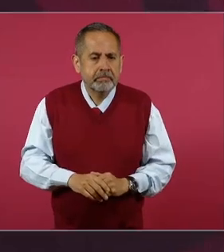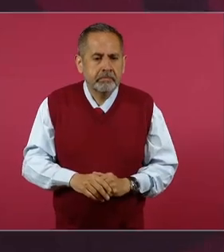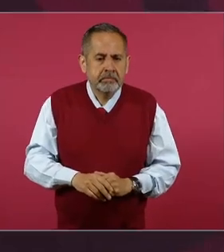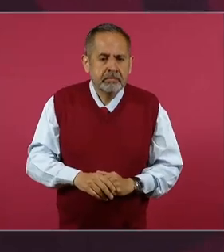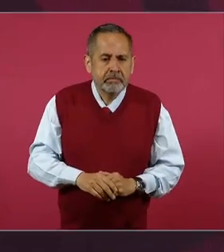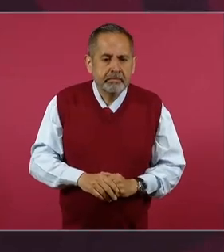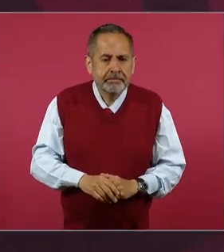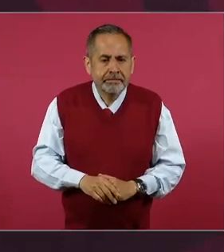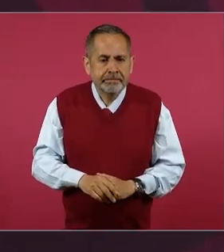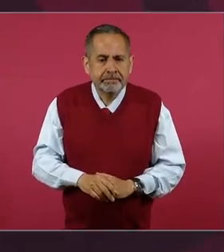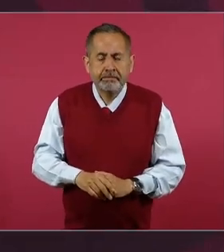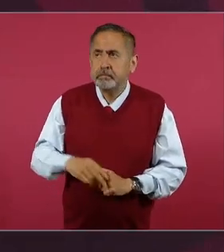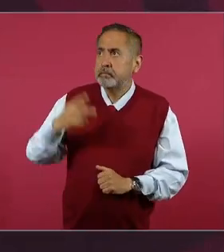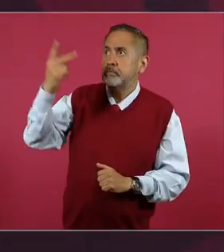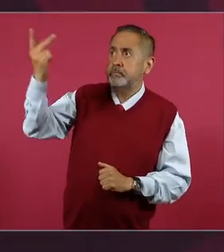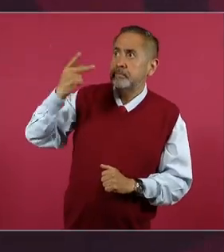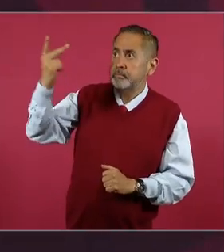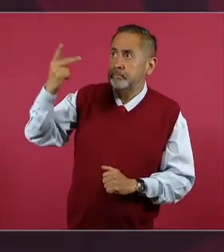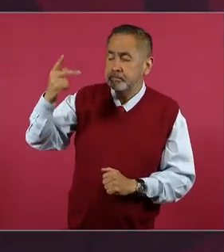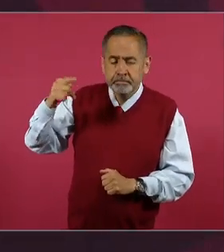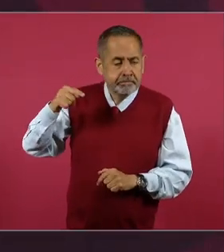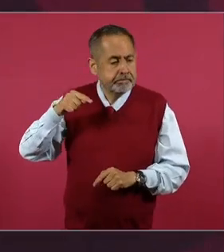ofrezcamos disculpas